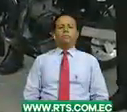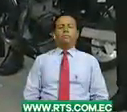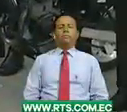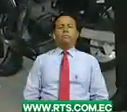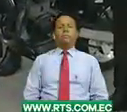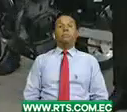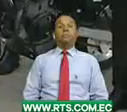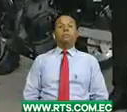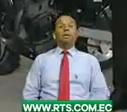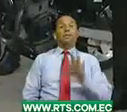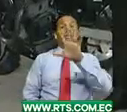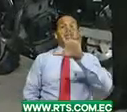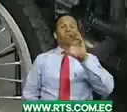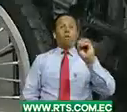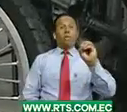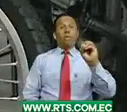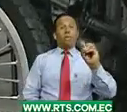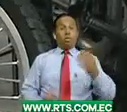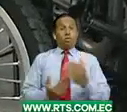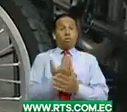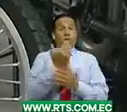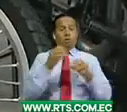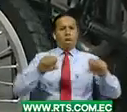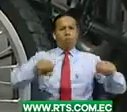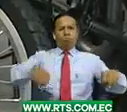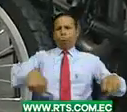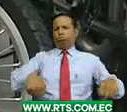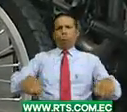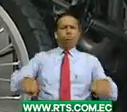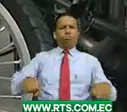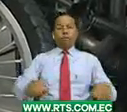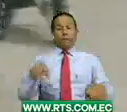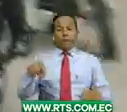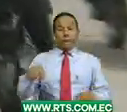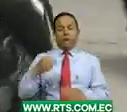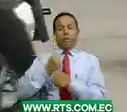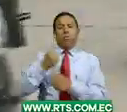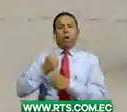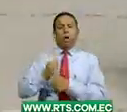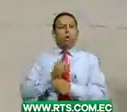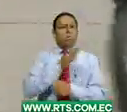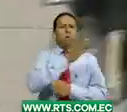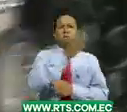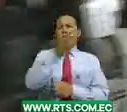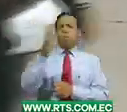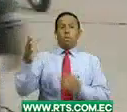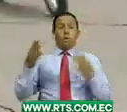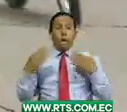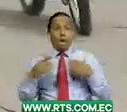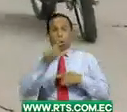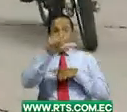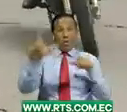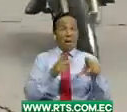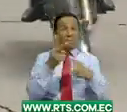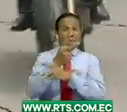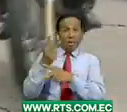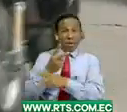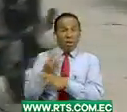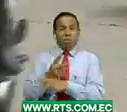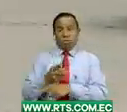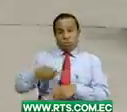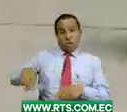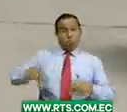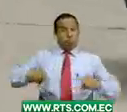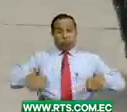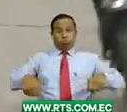Son 50 motos que servirán para vigilar los sitios catalogados como críticos en la ciudad de Guayaquil. Estas motocicletas están